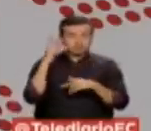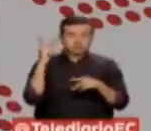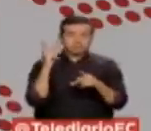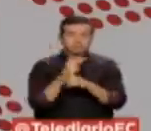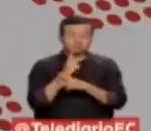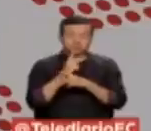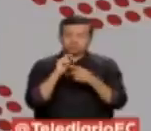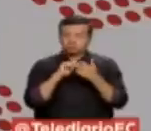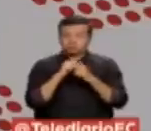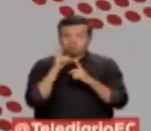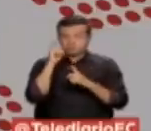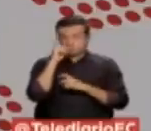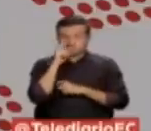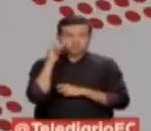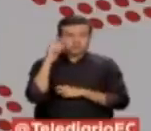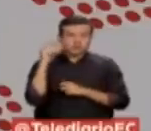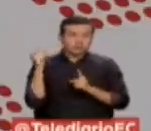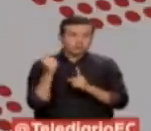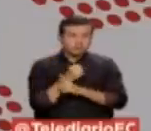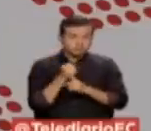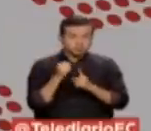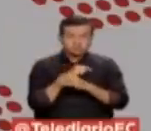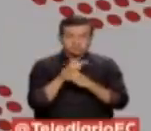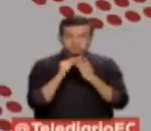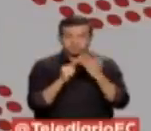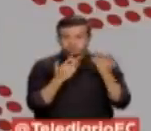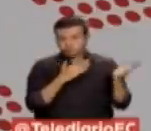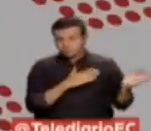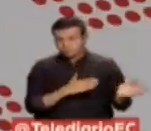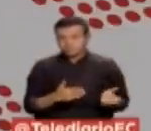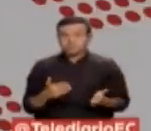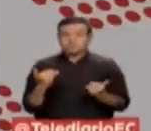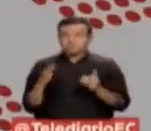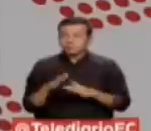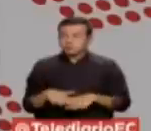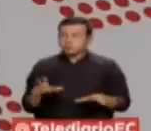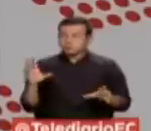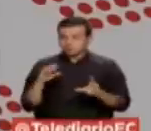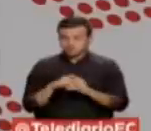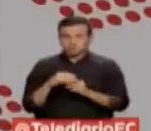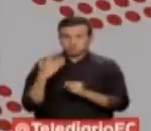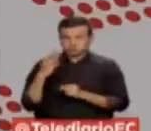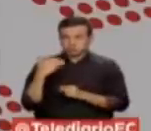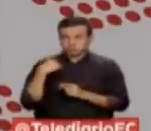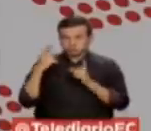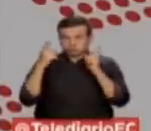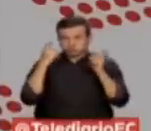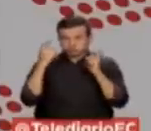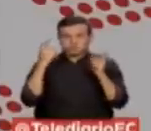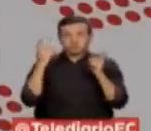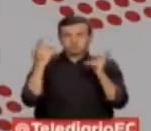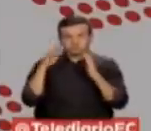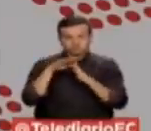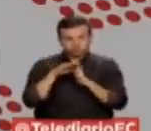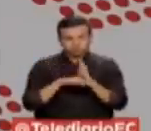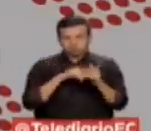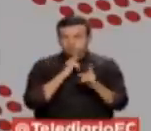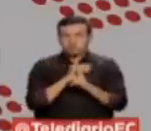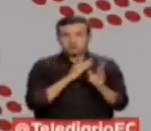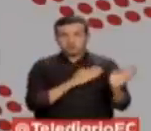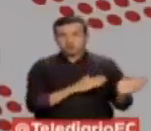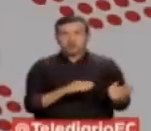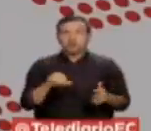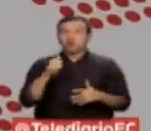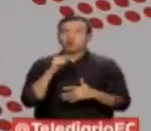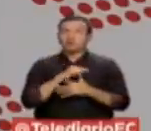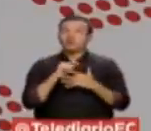violencia es el de muertes violentas el de homicidios intencionales en este sí tenemos una tasa controlada y un descenso significativo en los